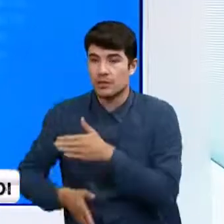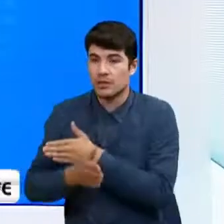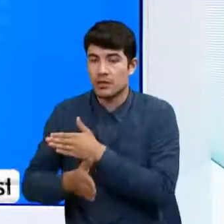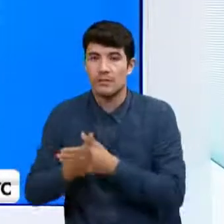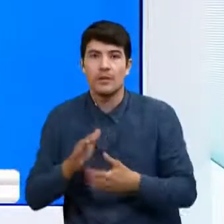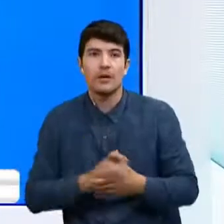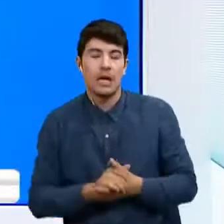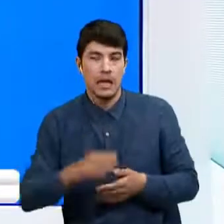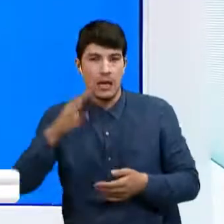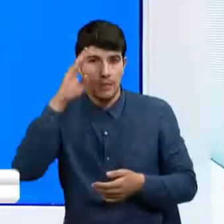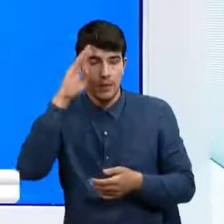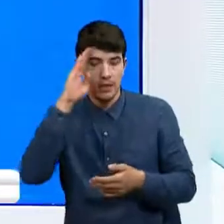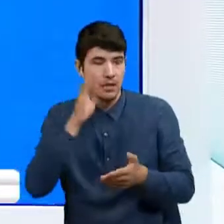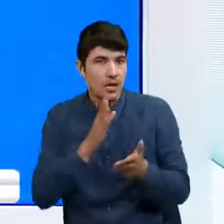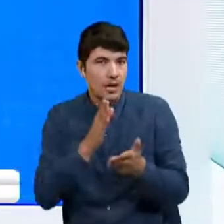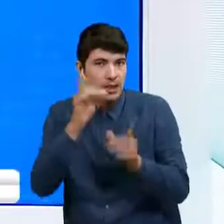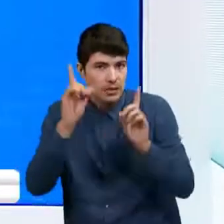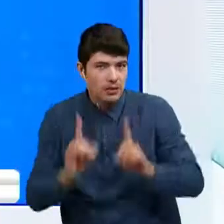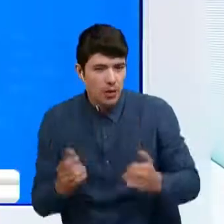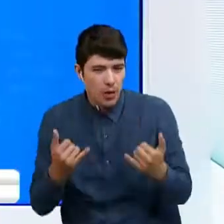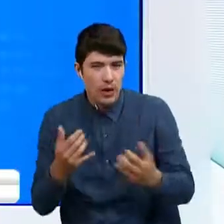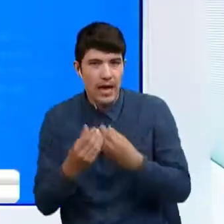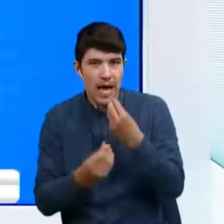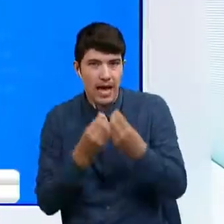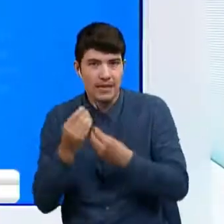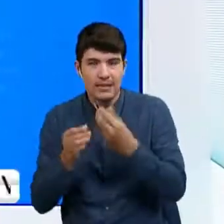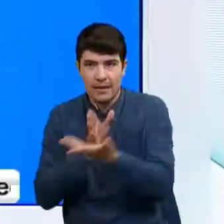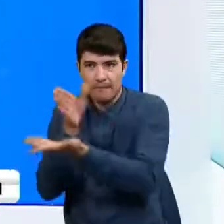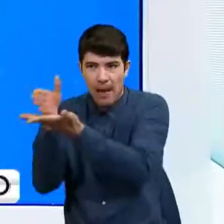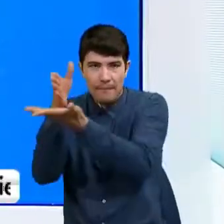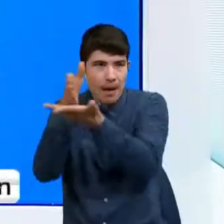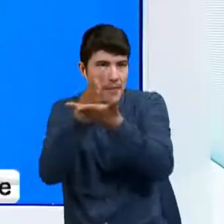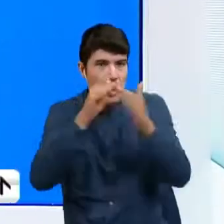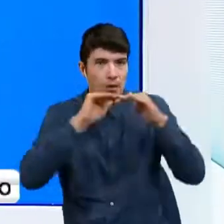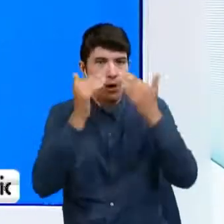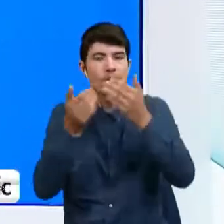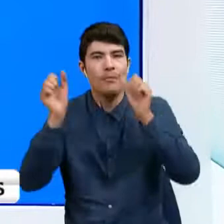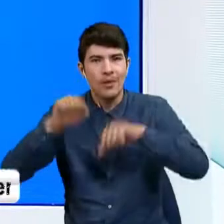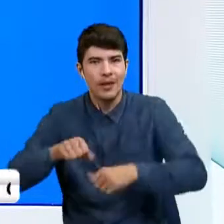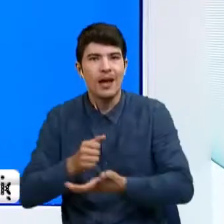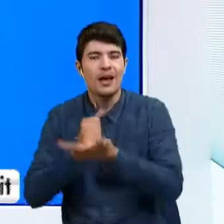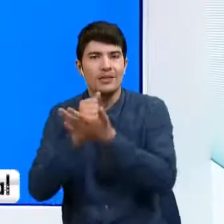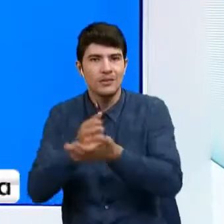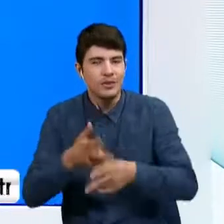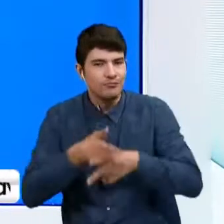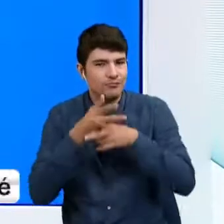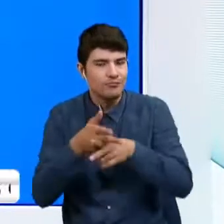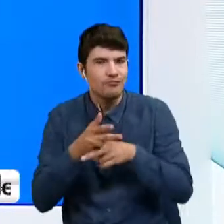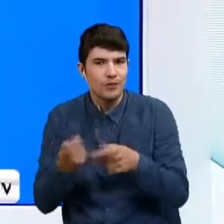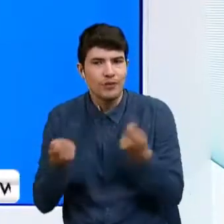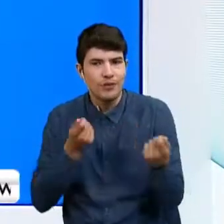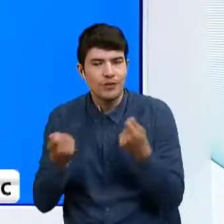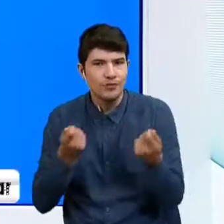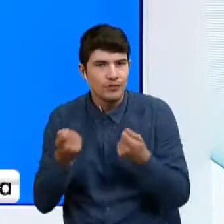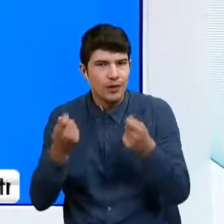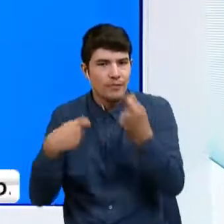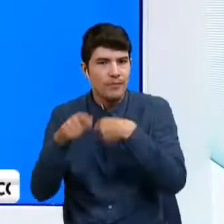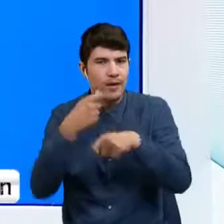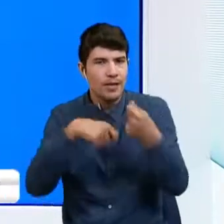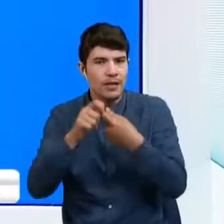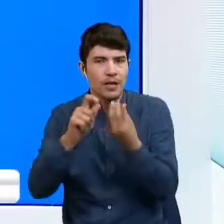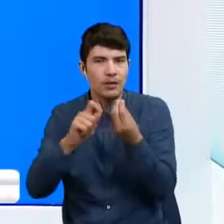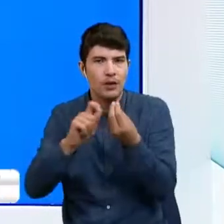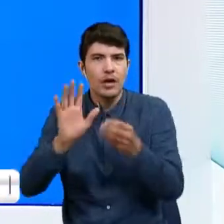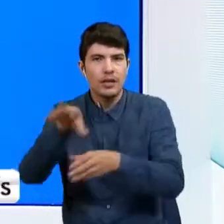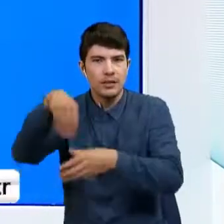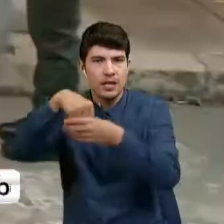otra parte de la policía decidió realizar hoy tomás para los colegios y así ayudar a la seguridad y hacer control sobre las ventas de drogas en instituciones